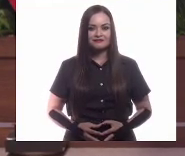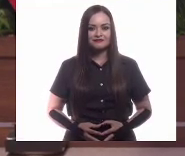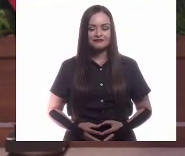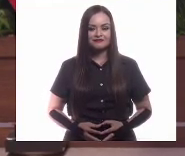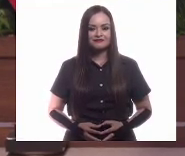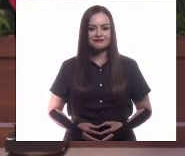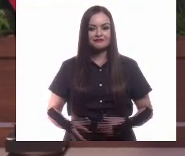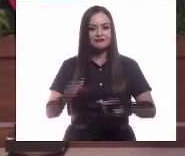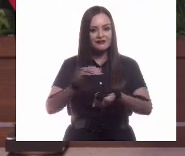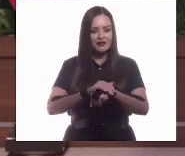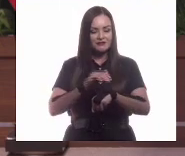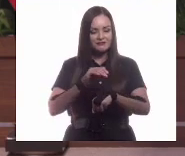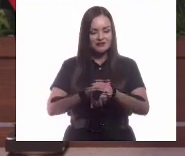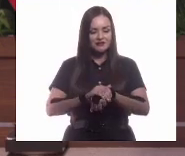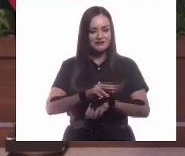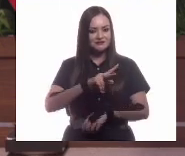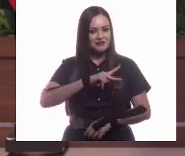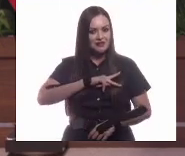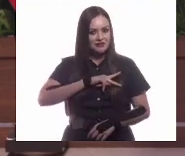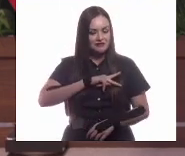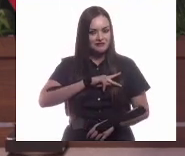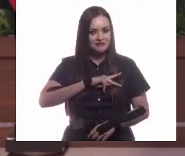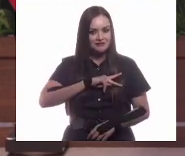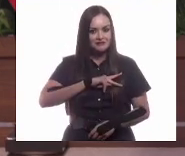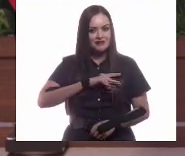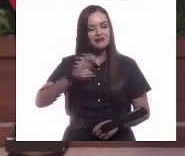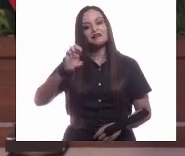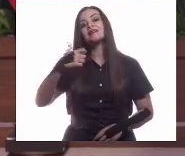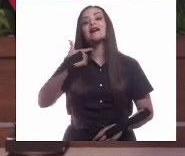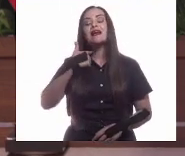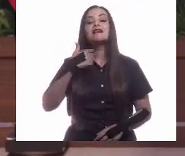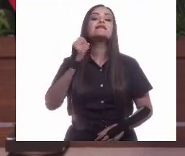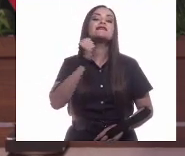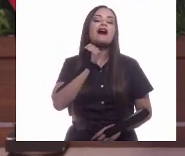A mis amigos y colegas,